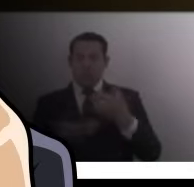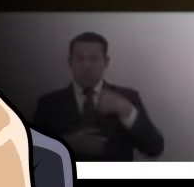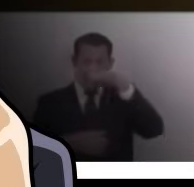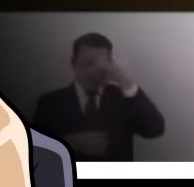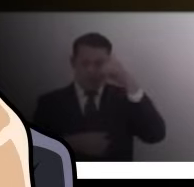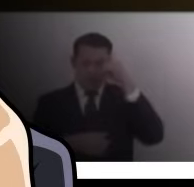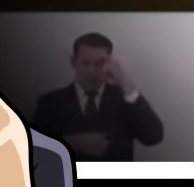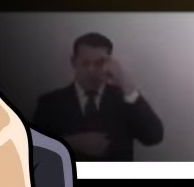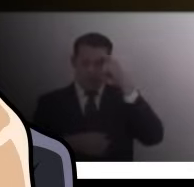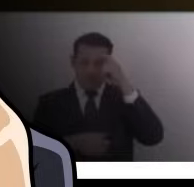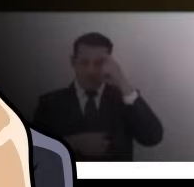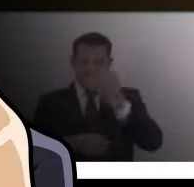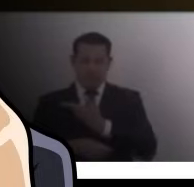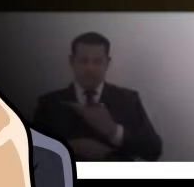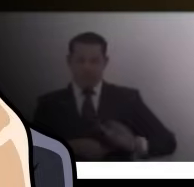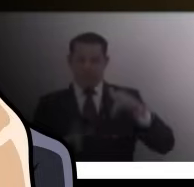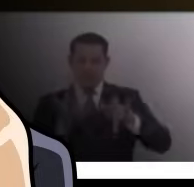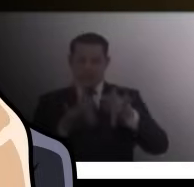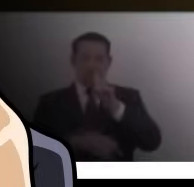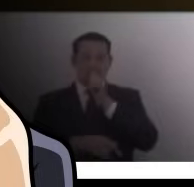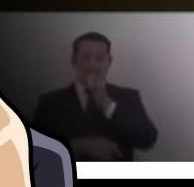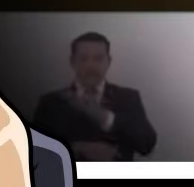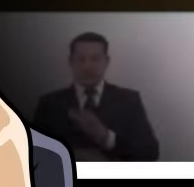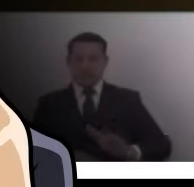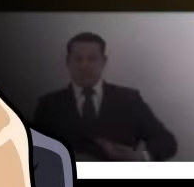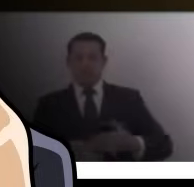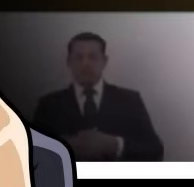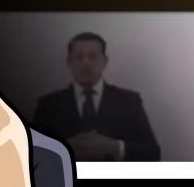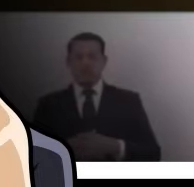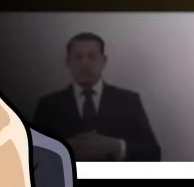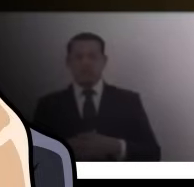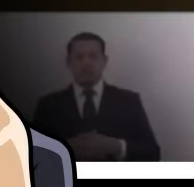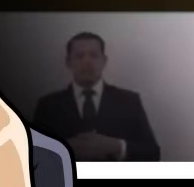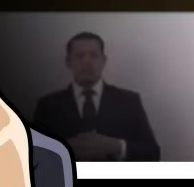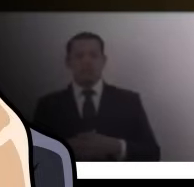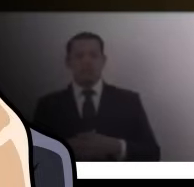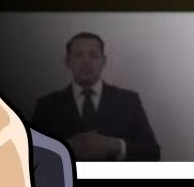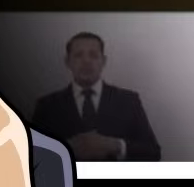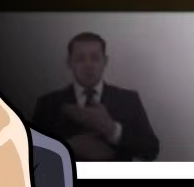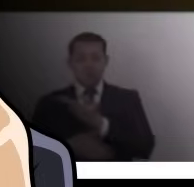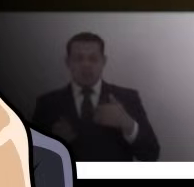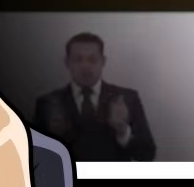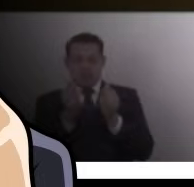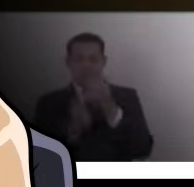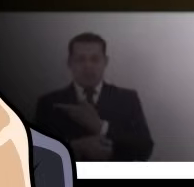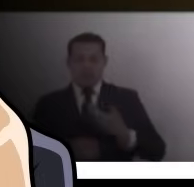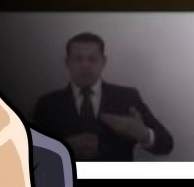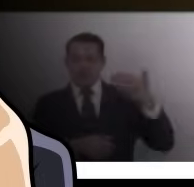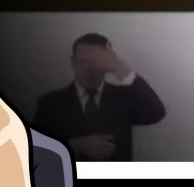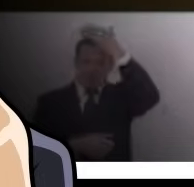cuando yo trabajaba en el órgano ejecutivo como secretario privado de la presidencia, con el presidente Nayib